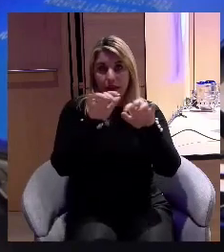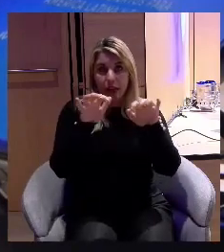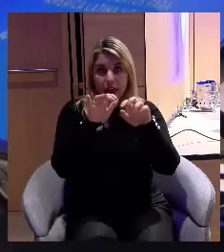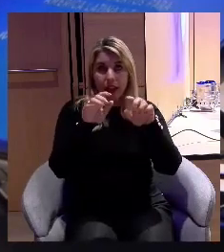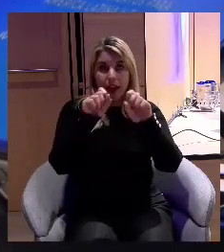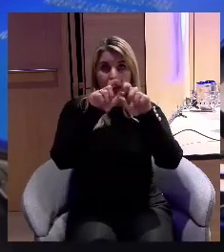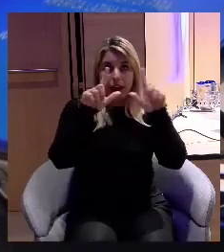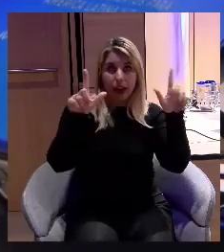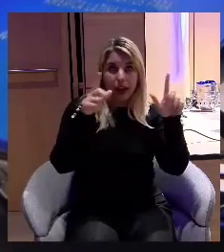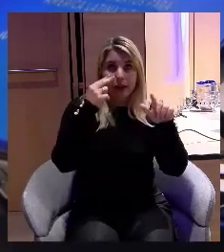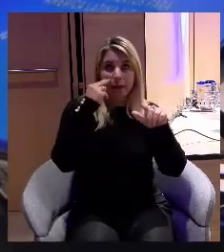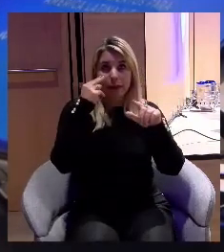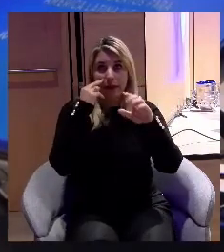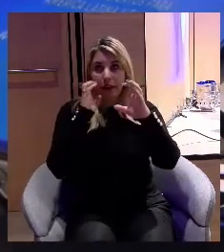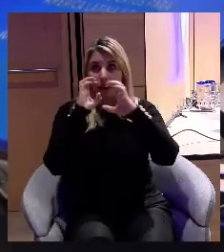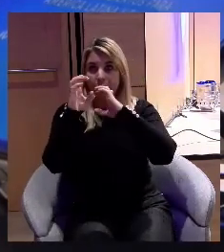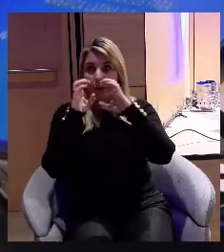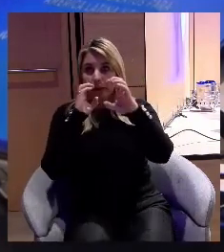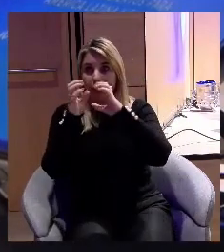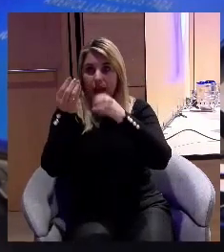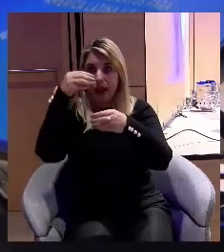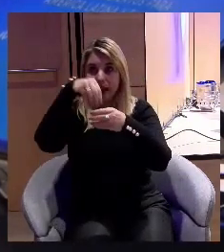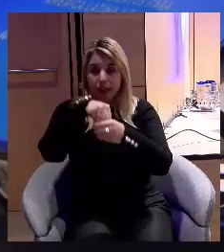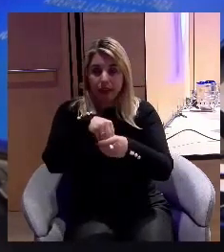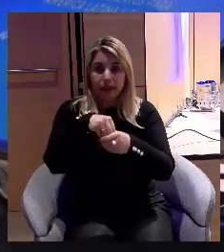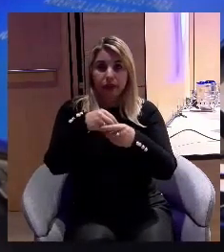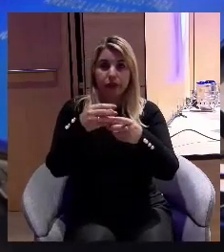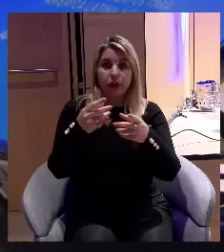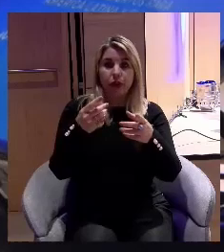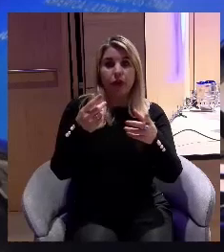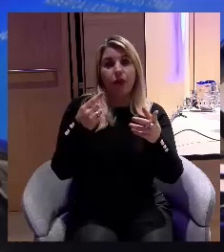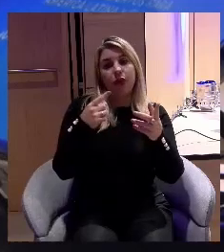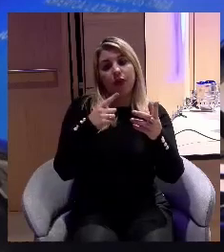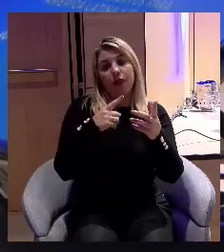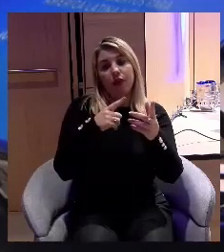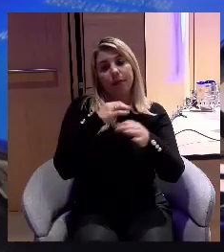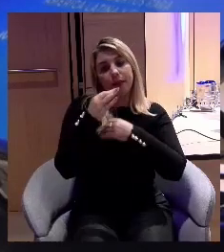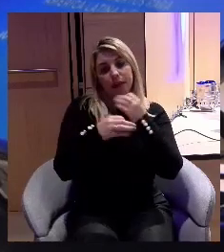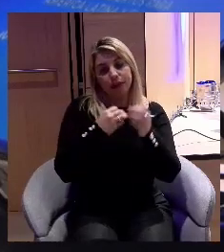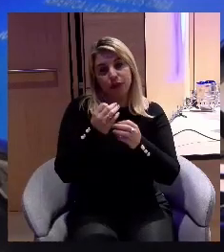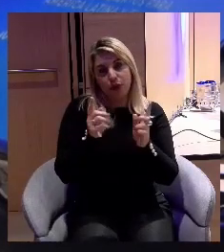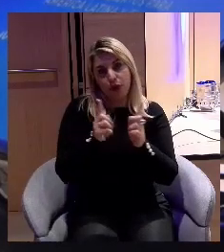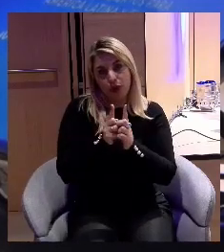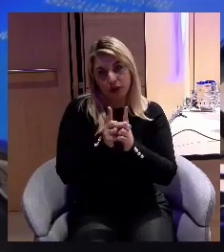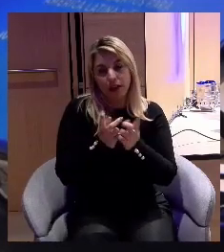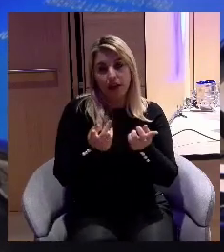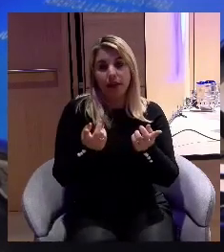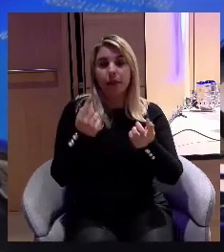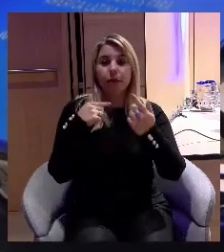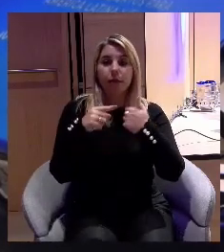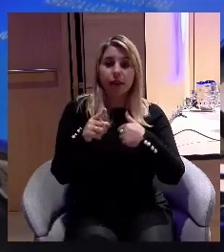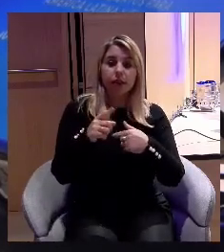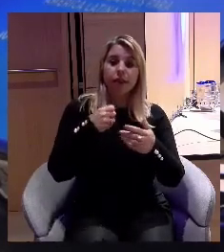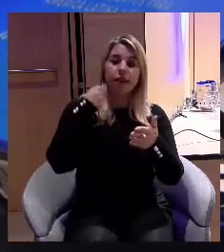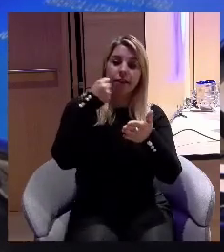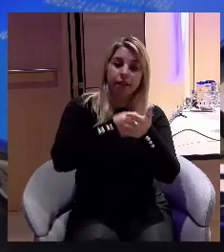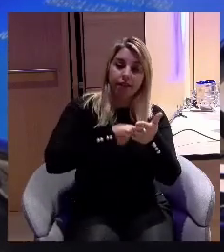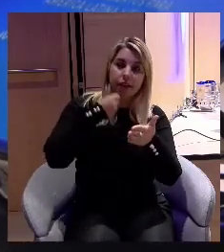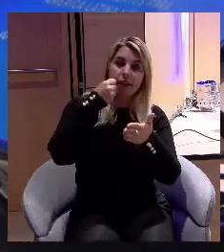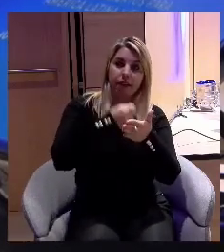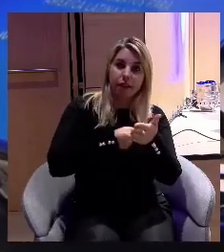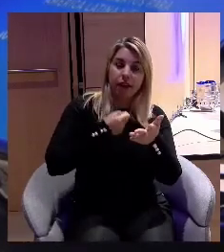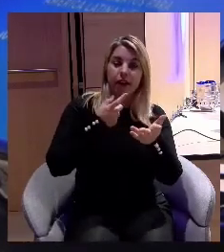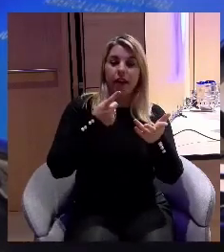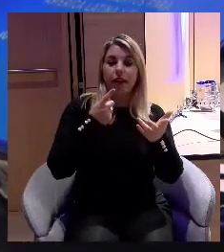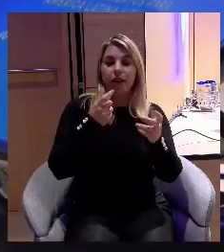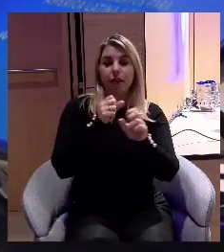Fallamos por un problema de comunicación interna, por decirlo, por simplificarlo. y quizás todos los esfuerzos por